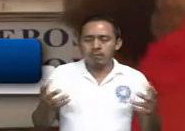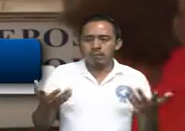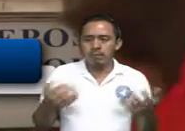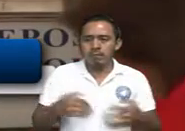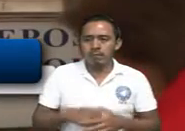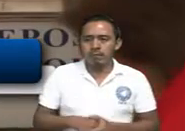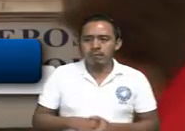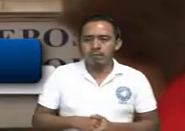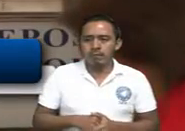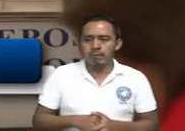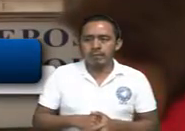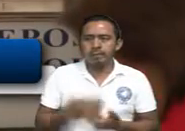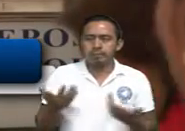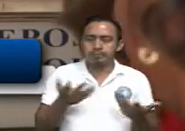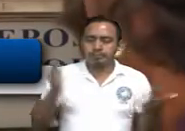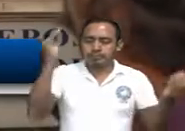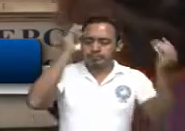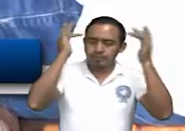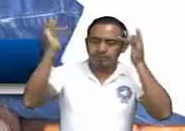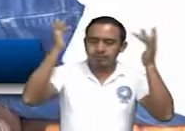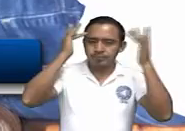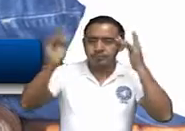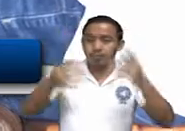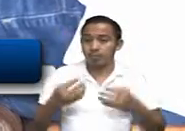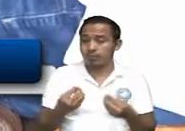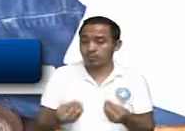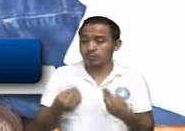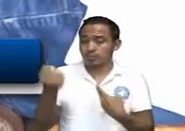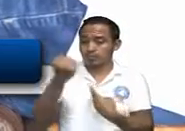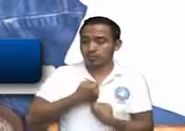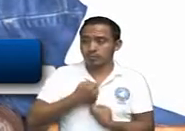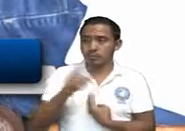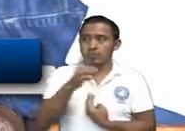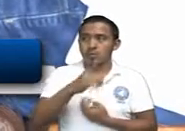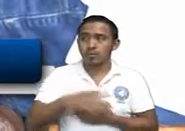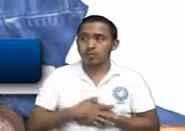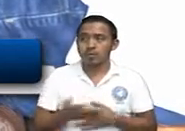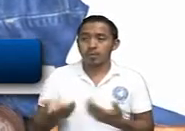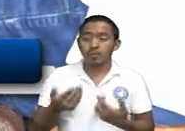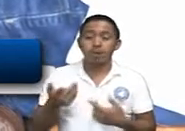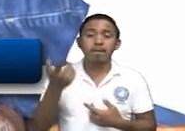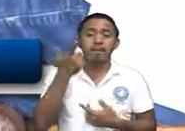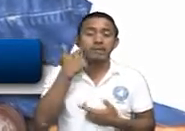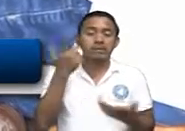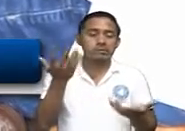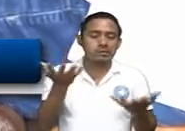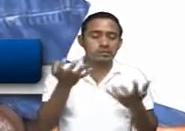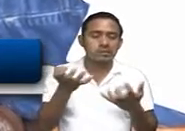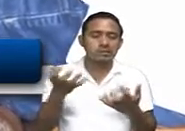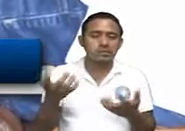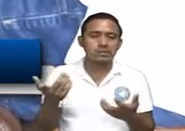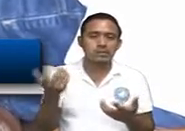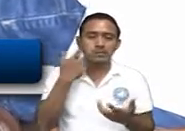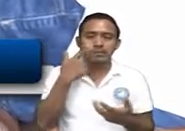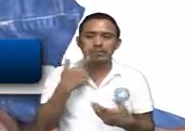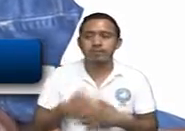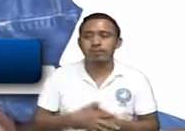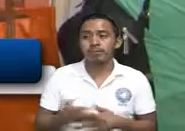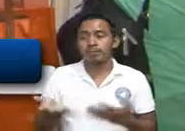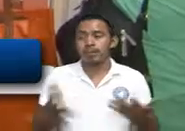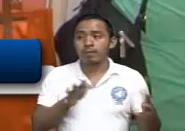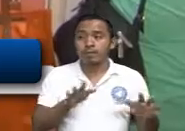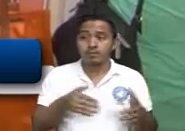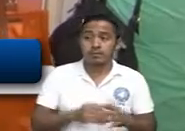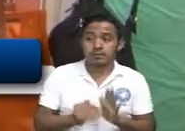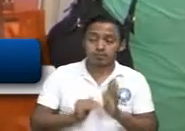prudente, no es tanto la preocupación nuestra los suicidios en número, sino más bien los intentos, que a lo mejor oscilan y